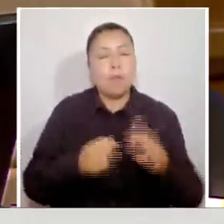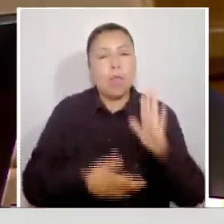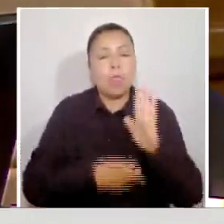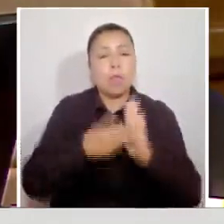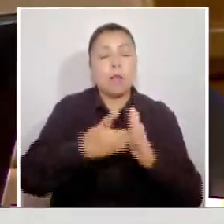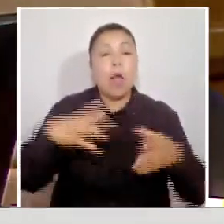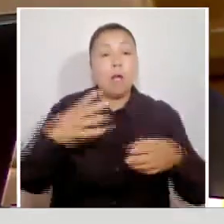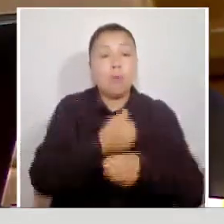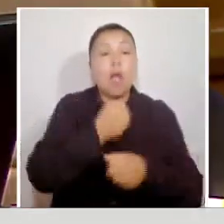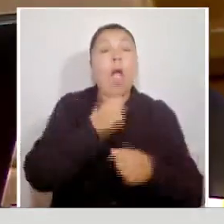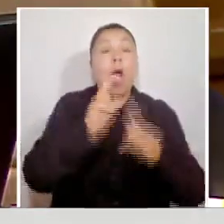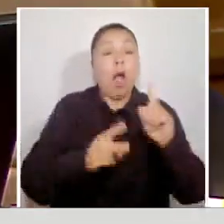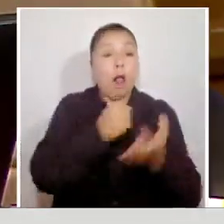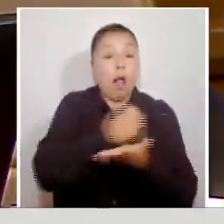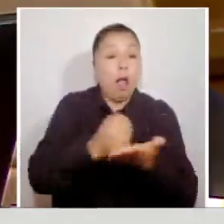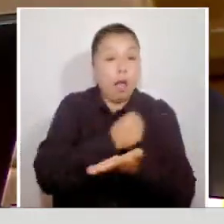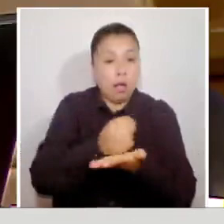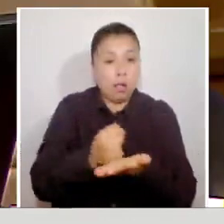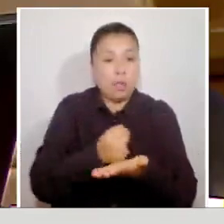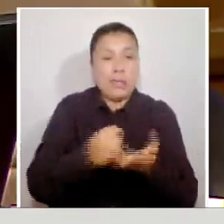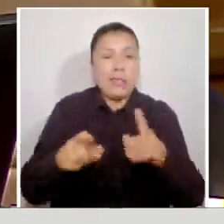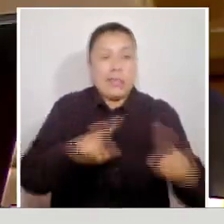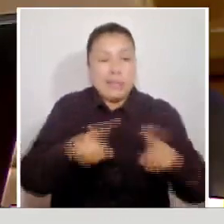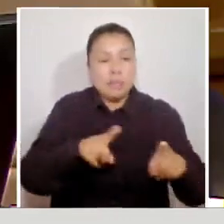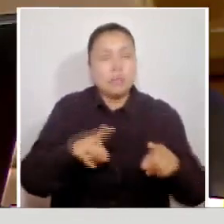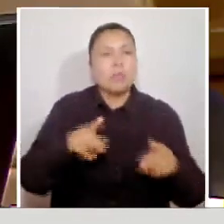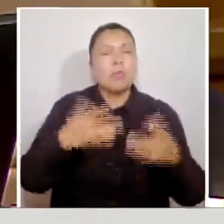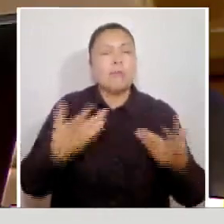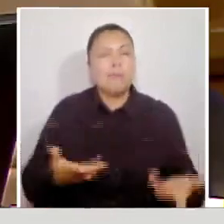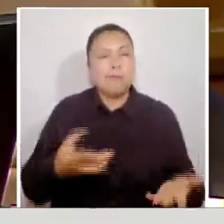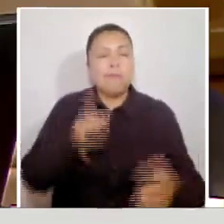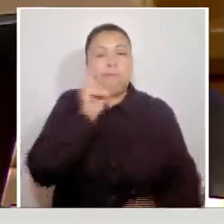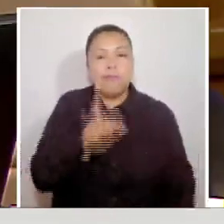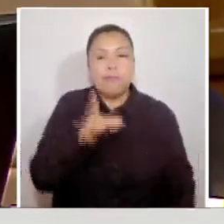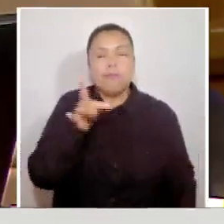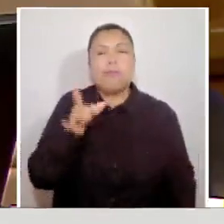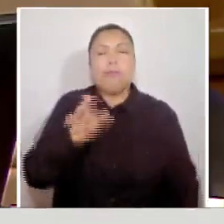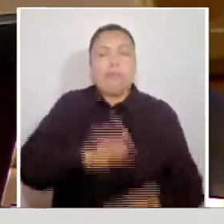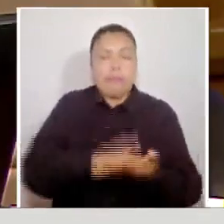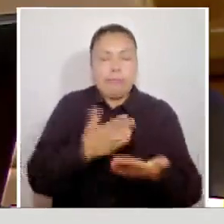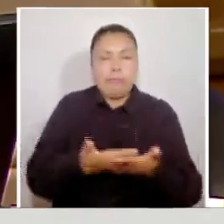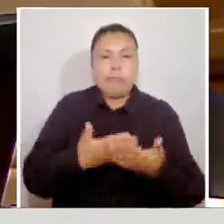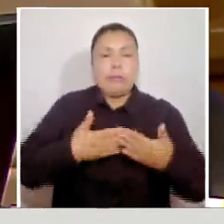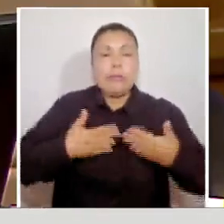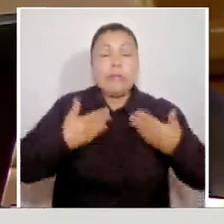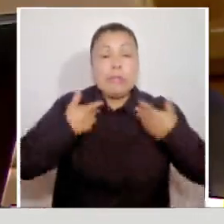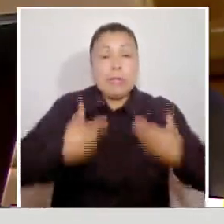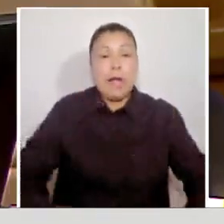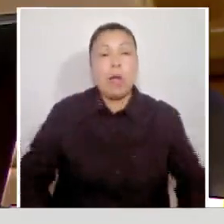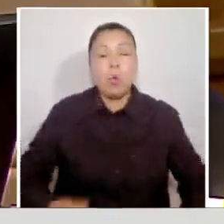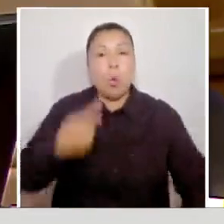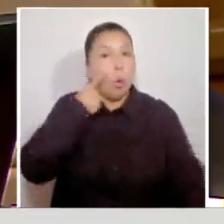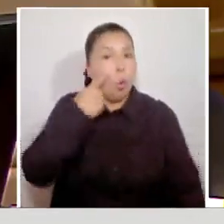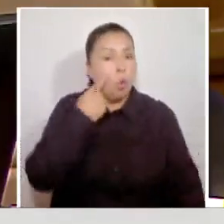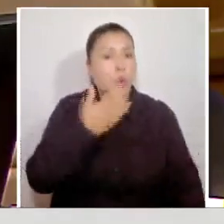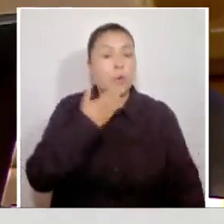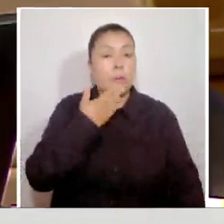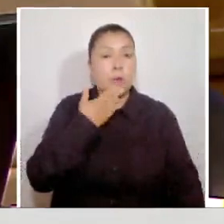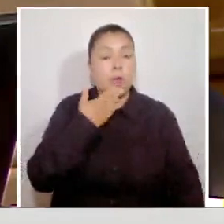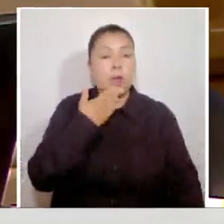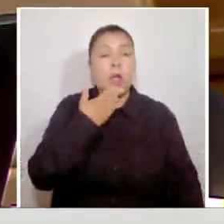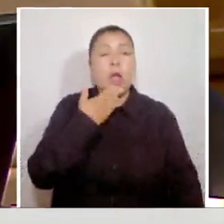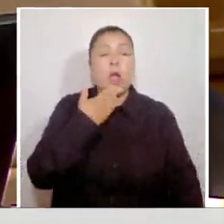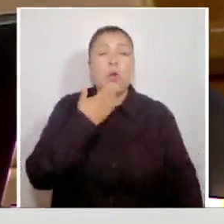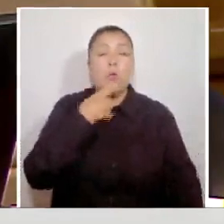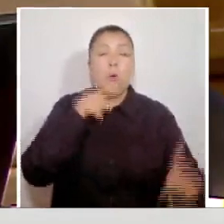diversos trámites se ven envueltos en la vulneración de sus estados de salud y muchas veces también ojo al maltrato y